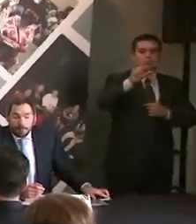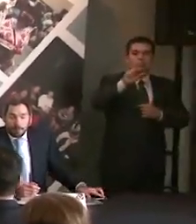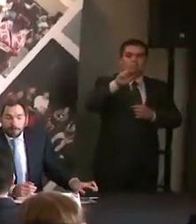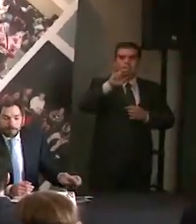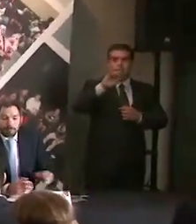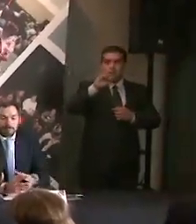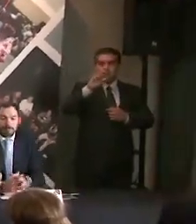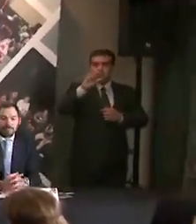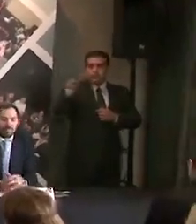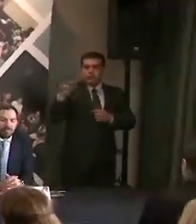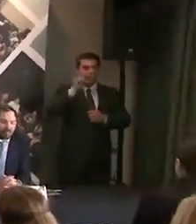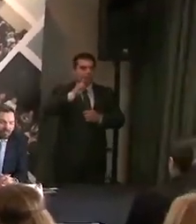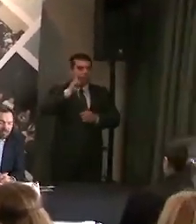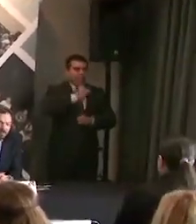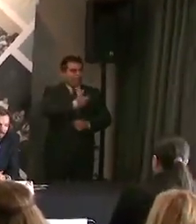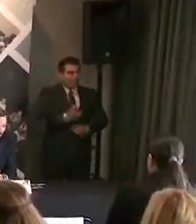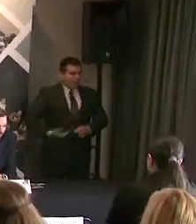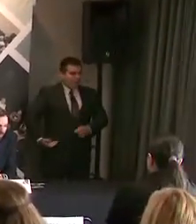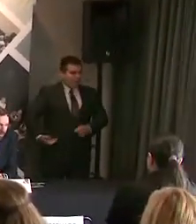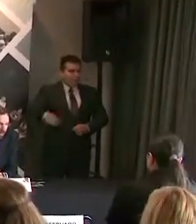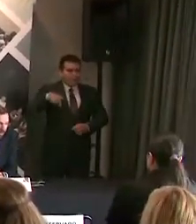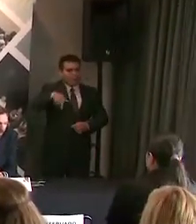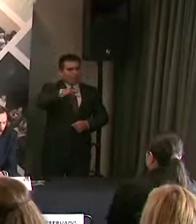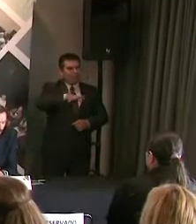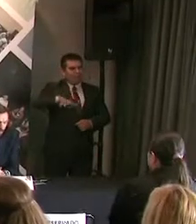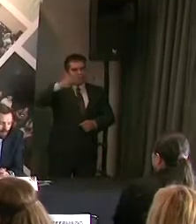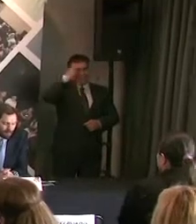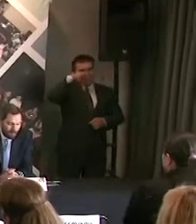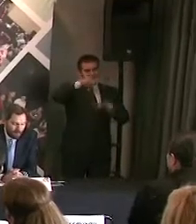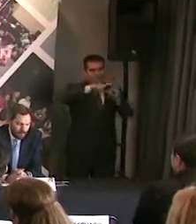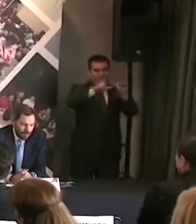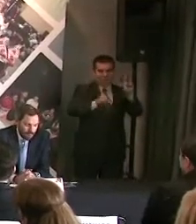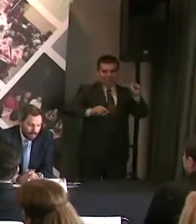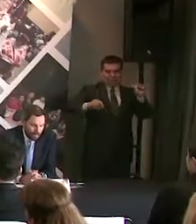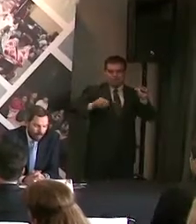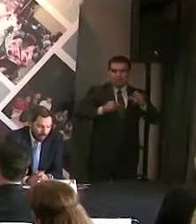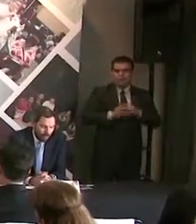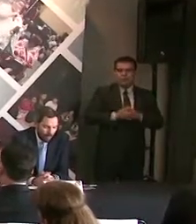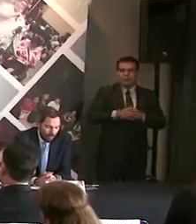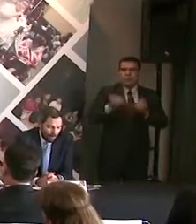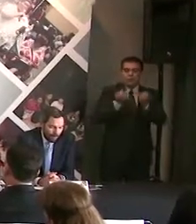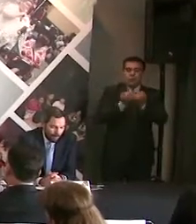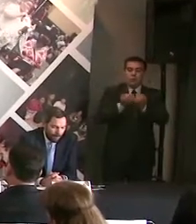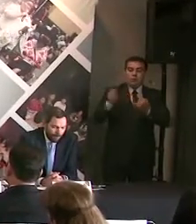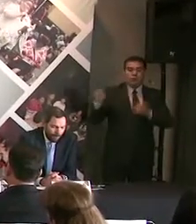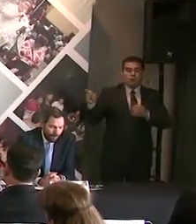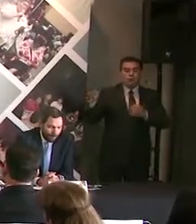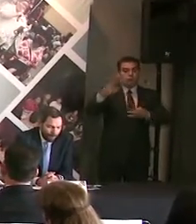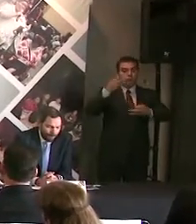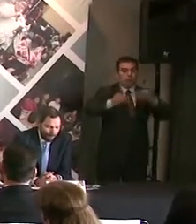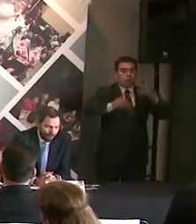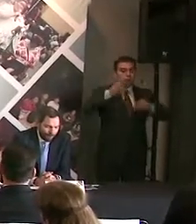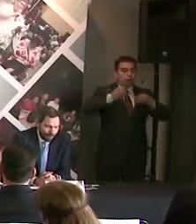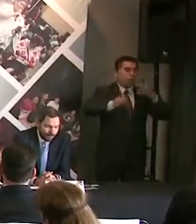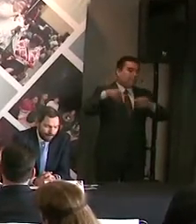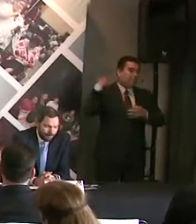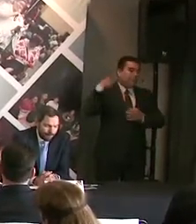Salas Electorales de la República Mexicana AC e integrante del Tribunal Electoral del Estado de